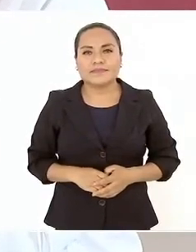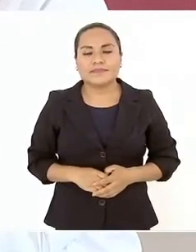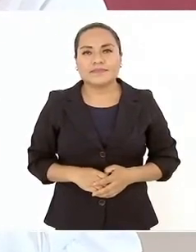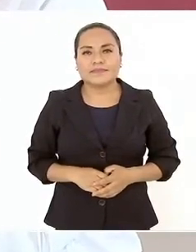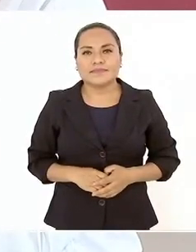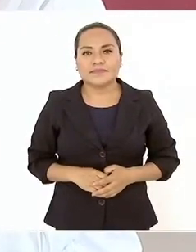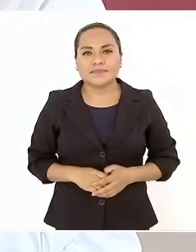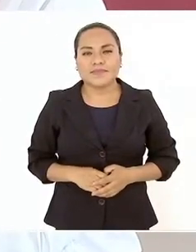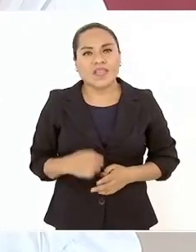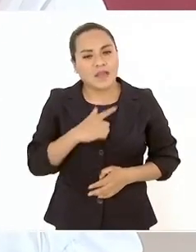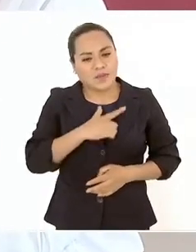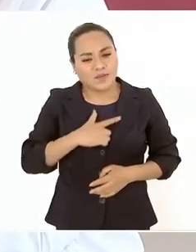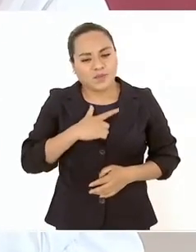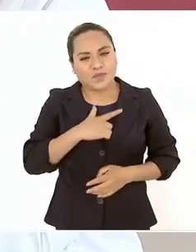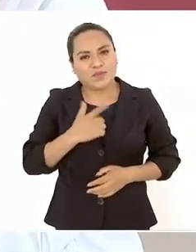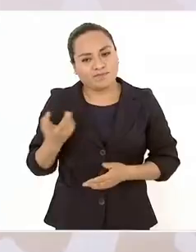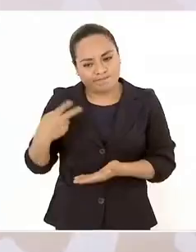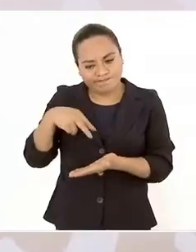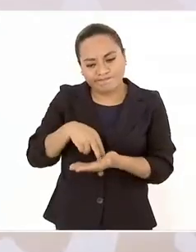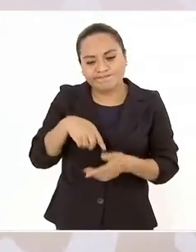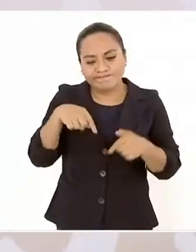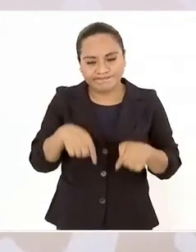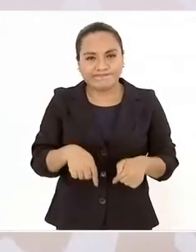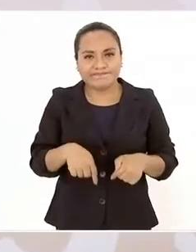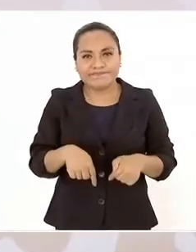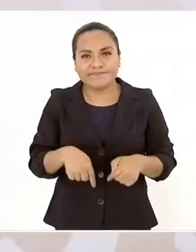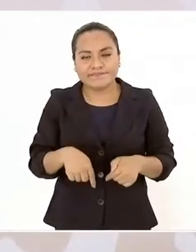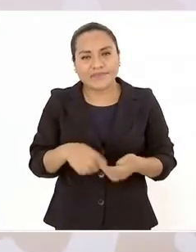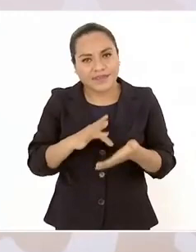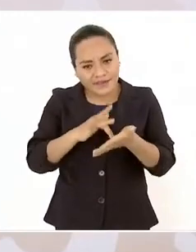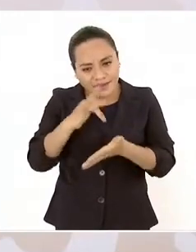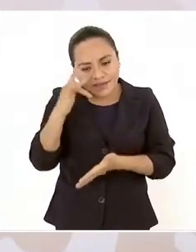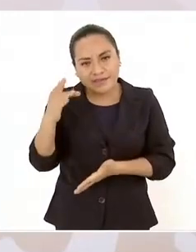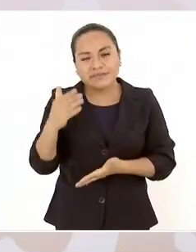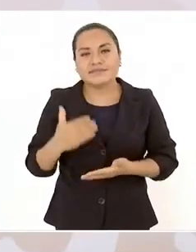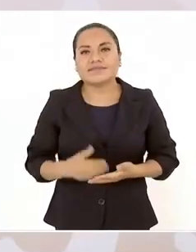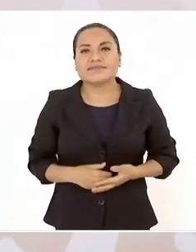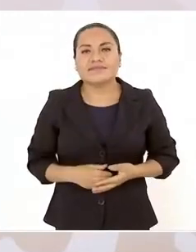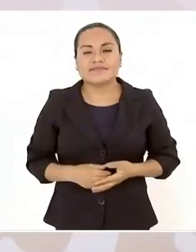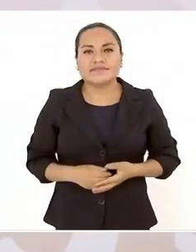Pues me dio mucho gusto estar con ustedes, agradecerle a los